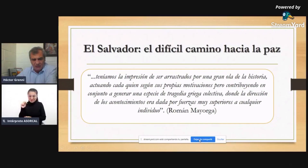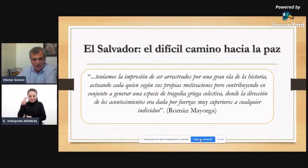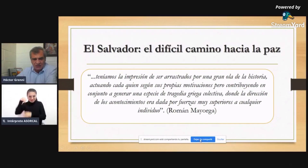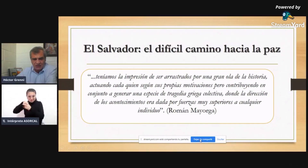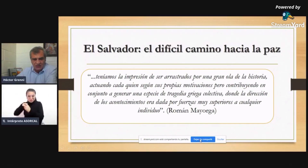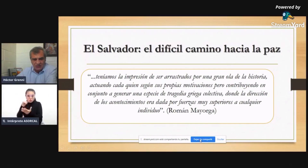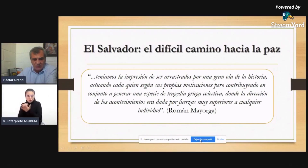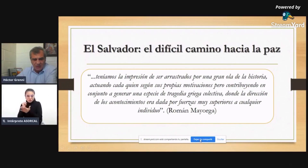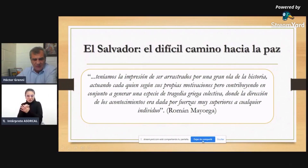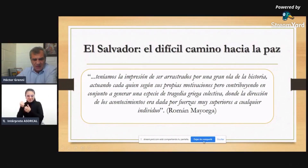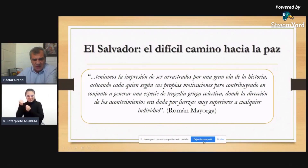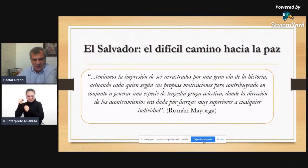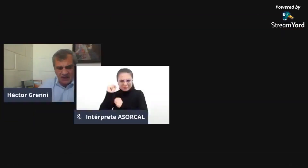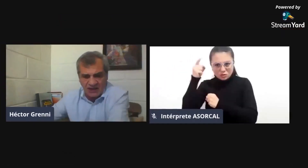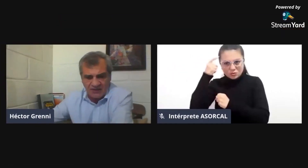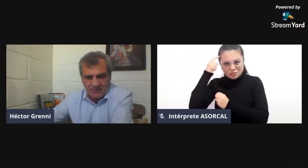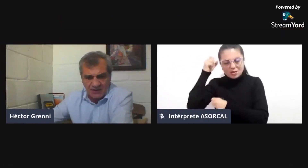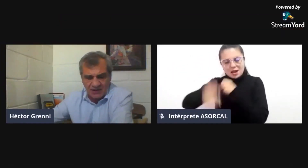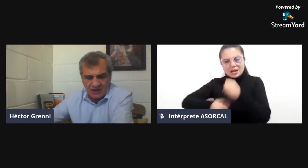año 1979,